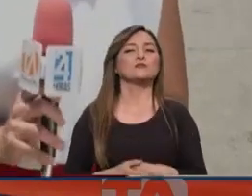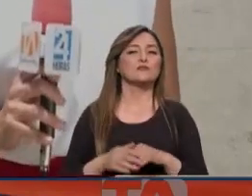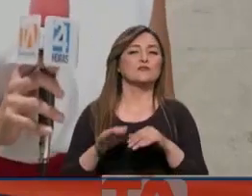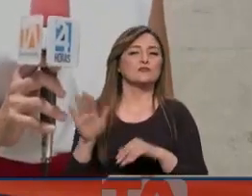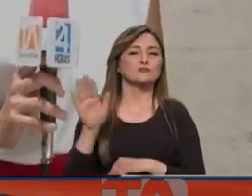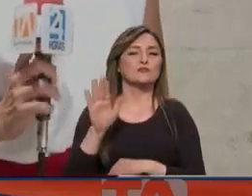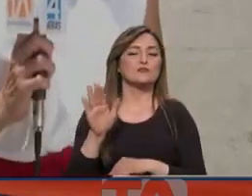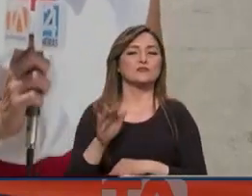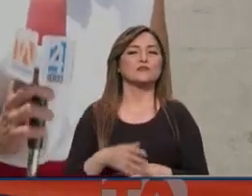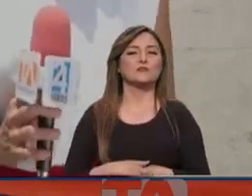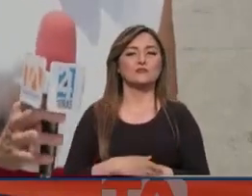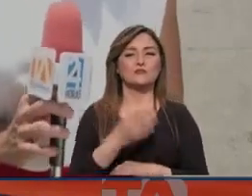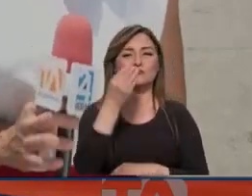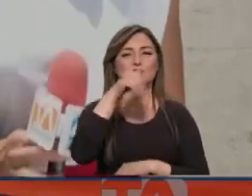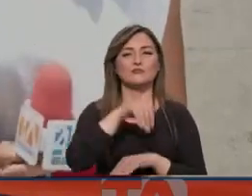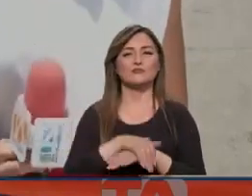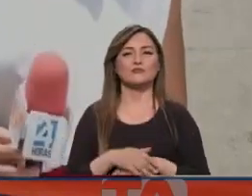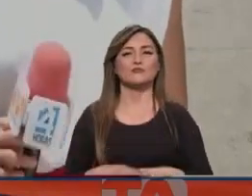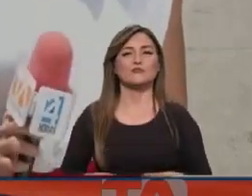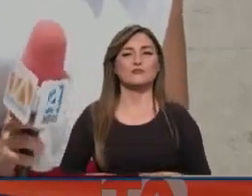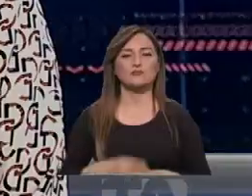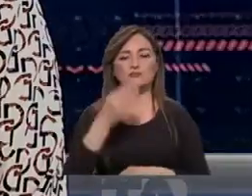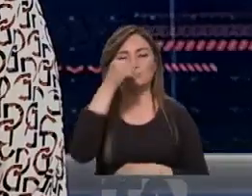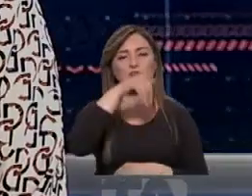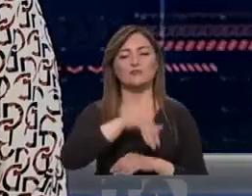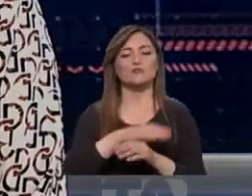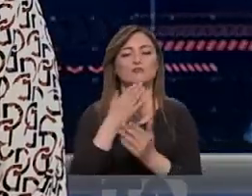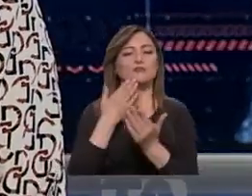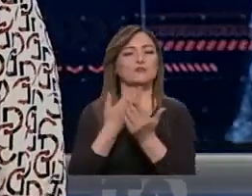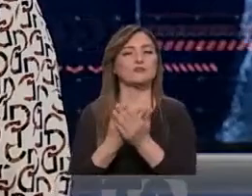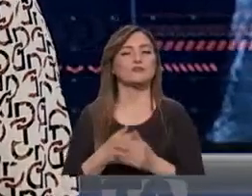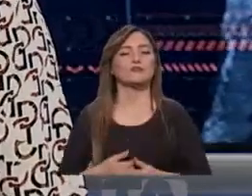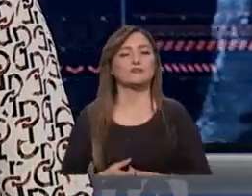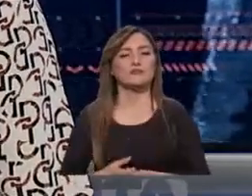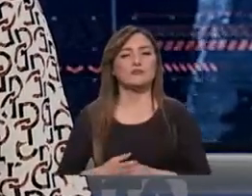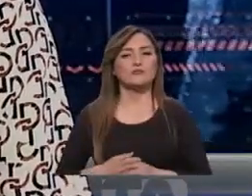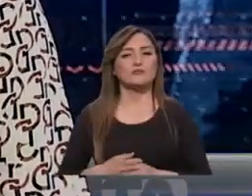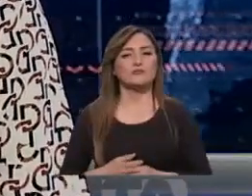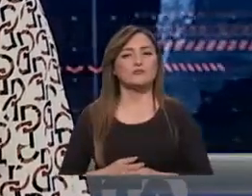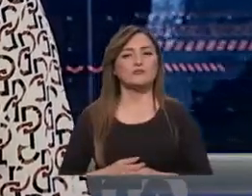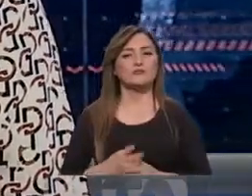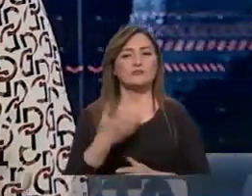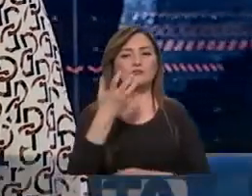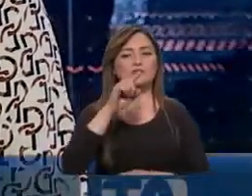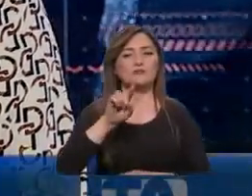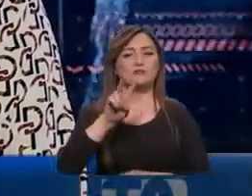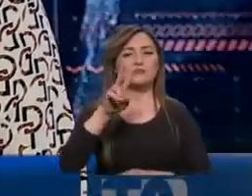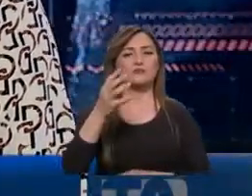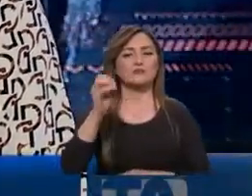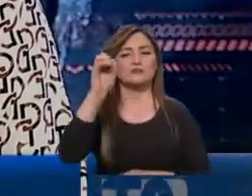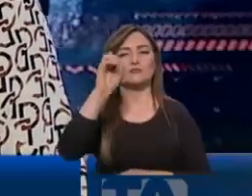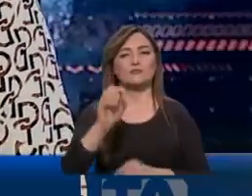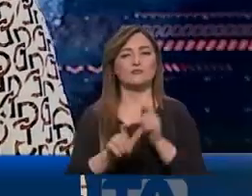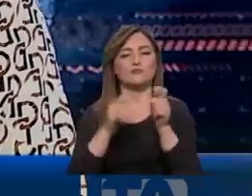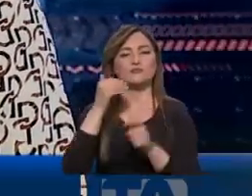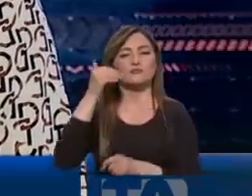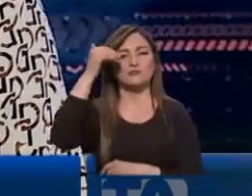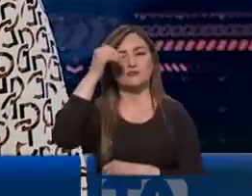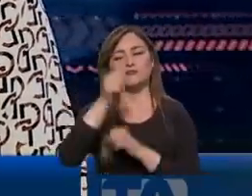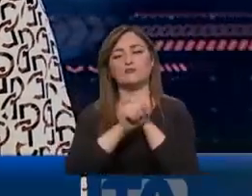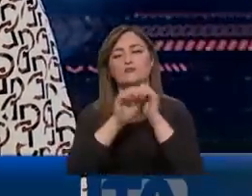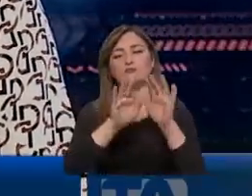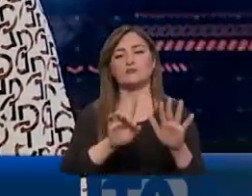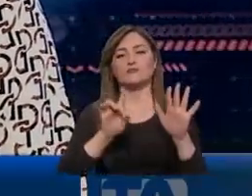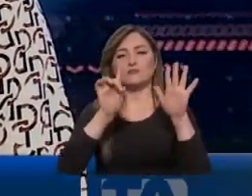nos despedimos aquí. Tenga buena tarde. Buenas tardes, Dayana. Muchísimas gracias. Y el 15,2% de las personas mayores de